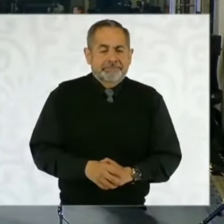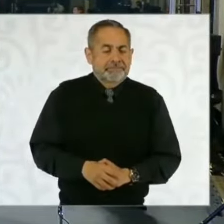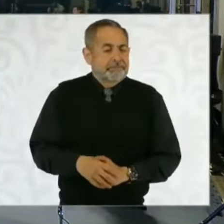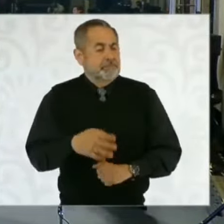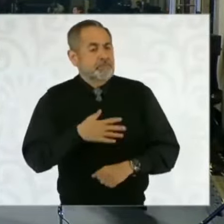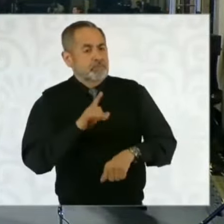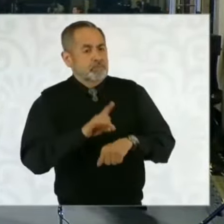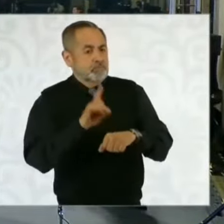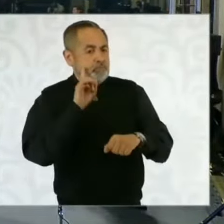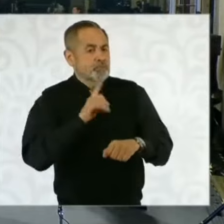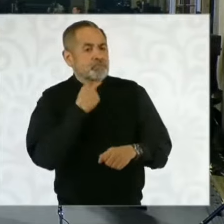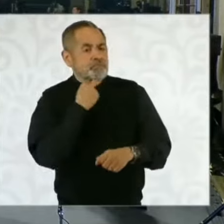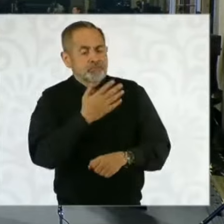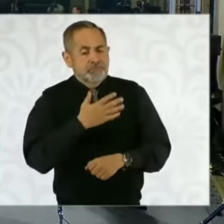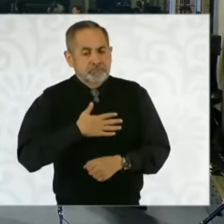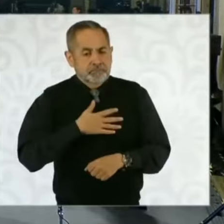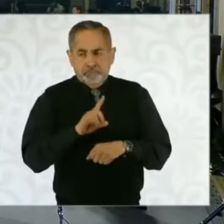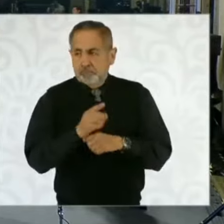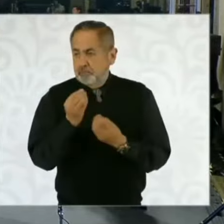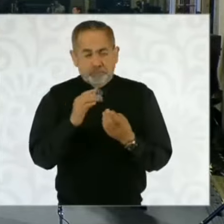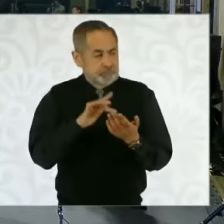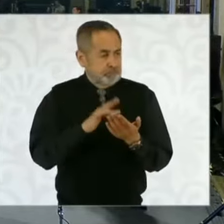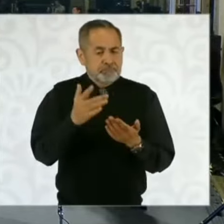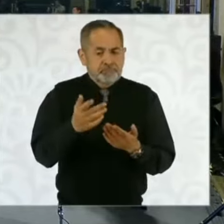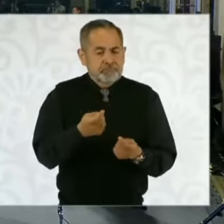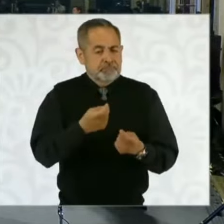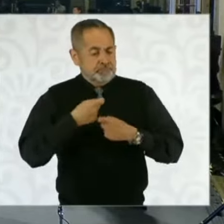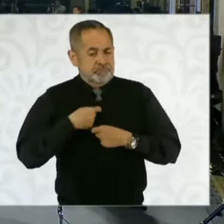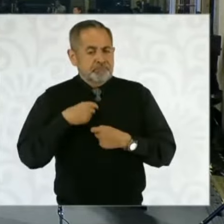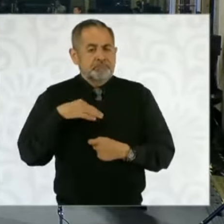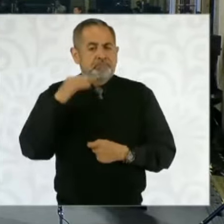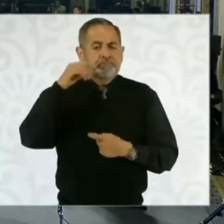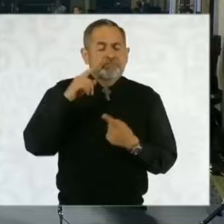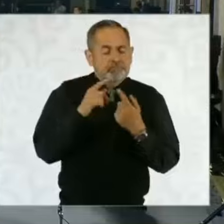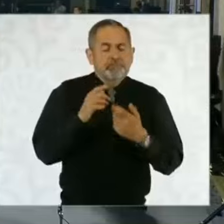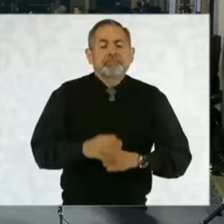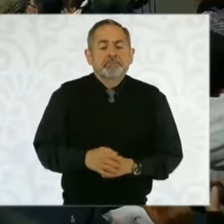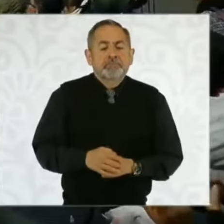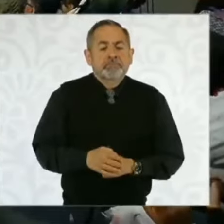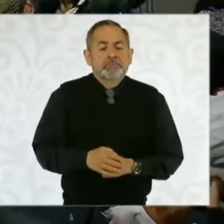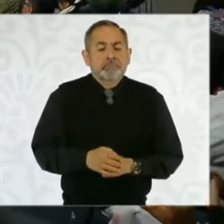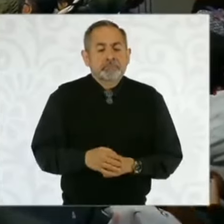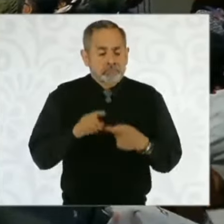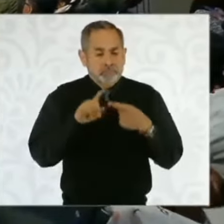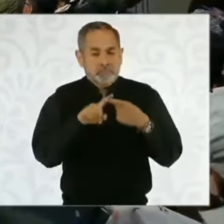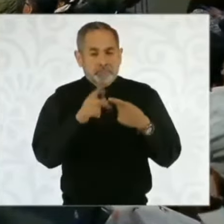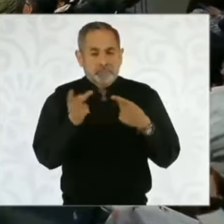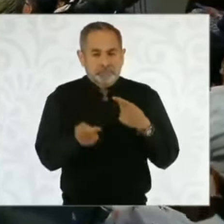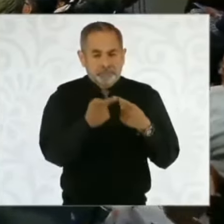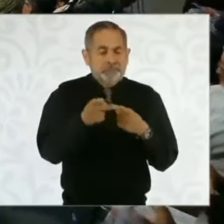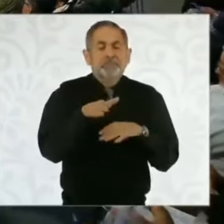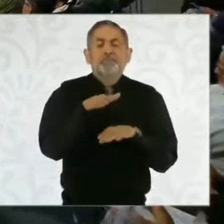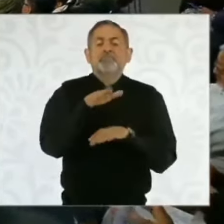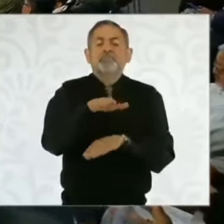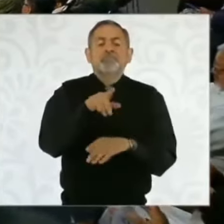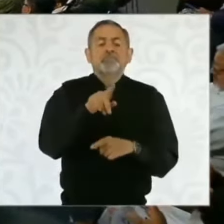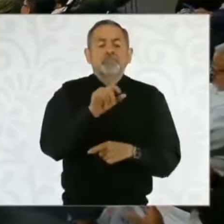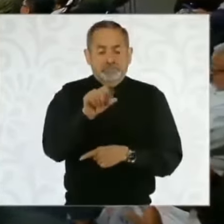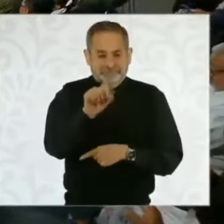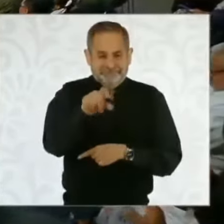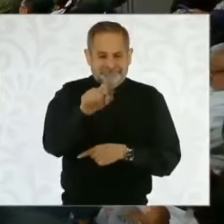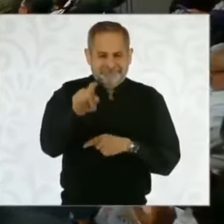Buenos días presidenta buenos días a todos Muchísimas gracias por darme la palabra tengo de hecho una pregunta acerca